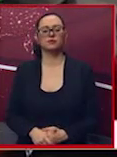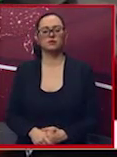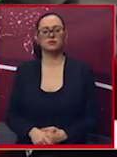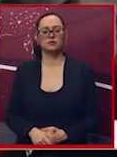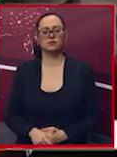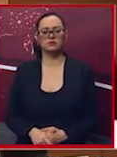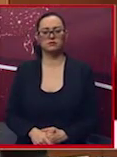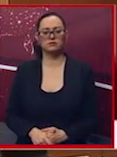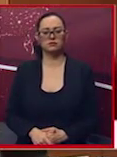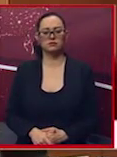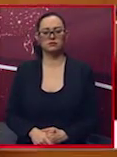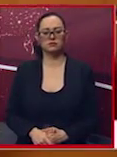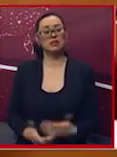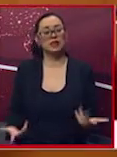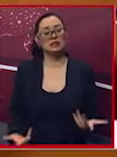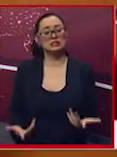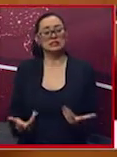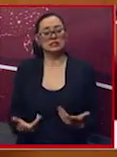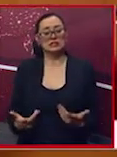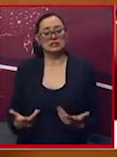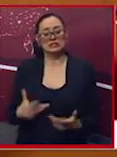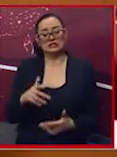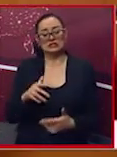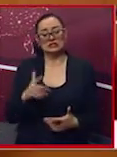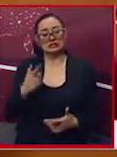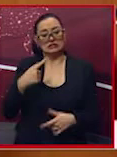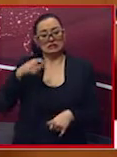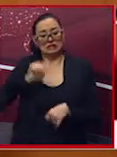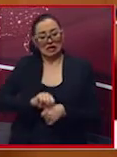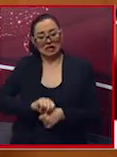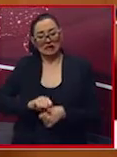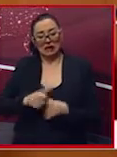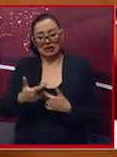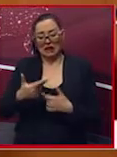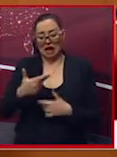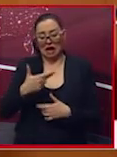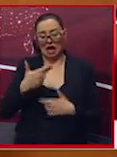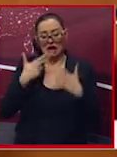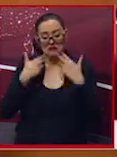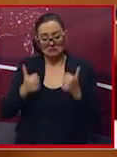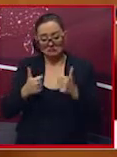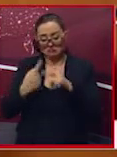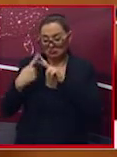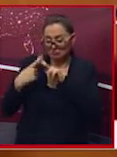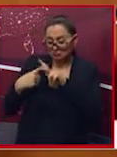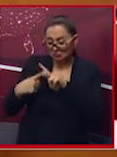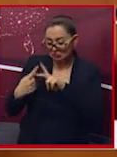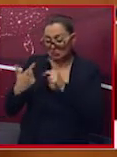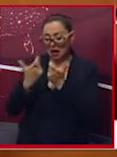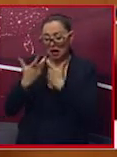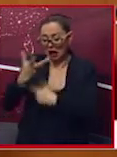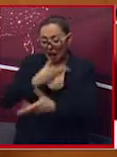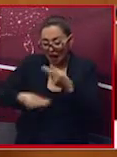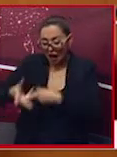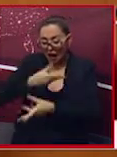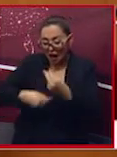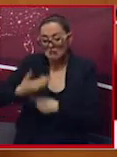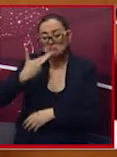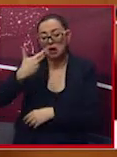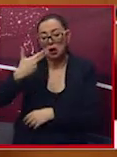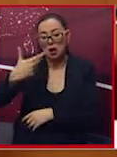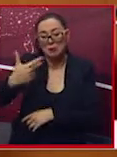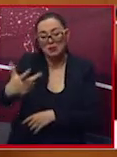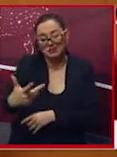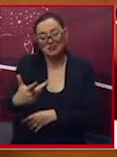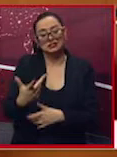Mientras los cálculos de la Secretaría de Hacienda son esperanzadores sobre un posible mejoramiento de la economía mexicana, los